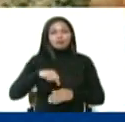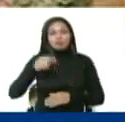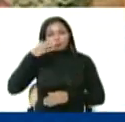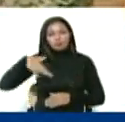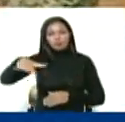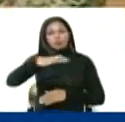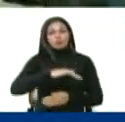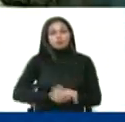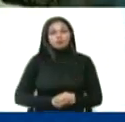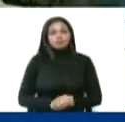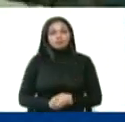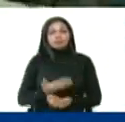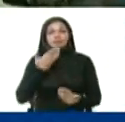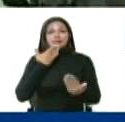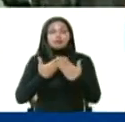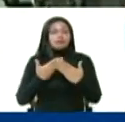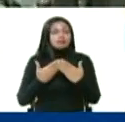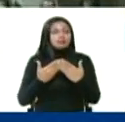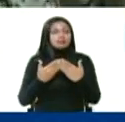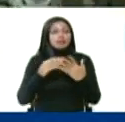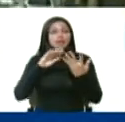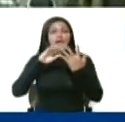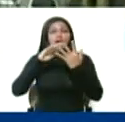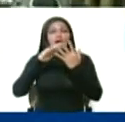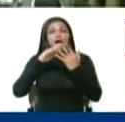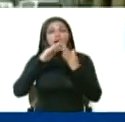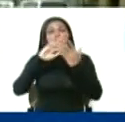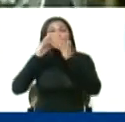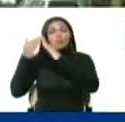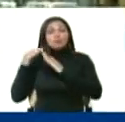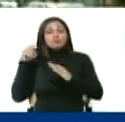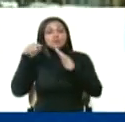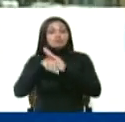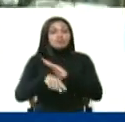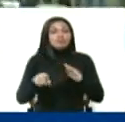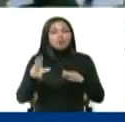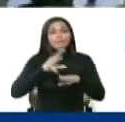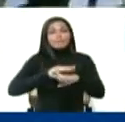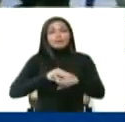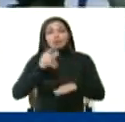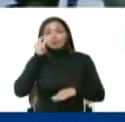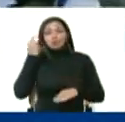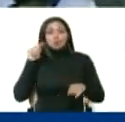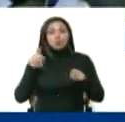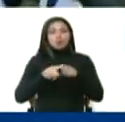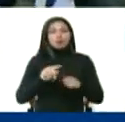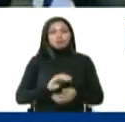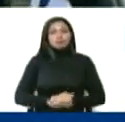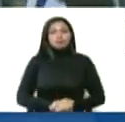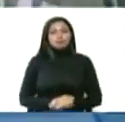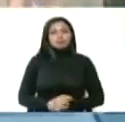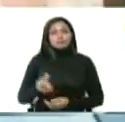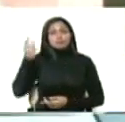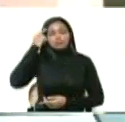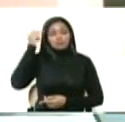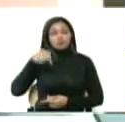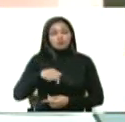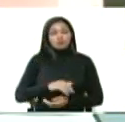pueblo. Gracias a Barrio Adentro, gracias a los médicos, gracias a las médicas. Aquí tenemos el reporte del día de hoy. Yo sé que todos